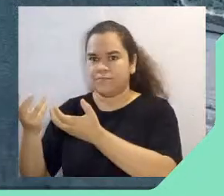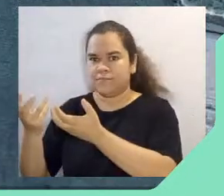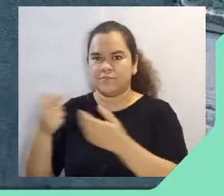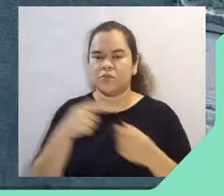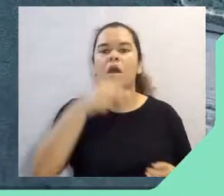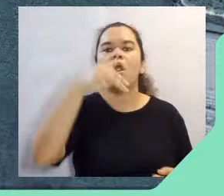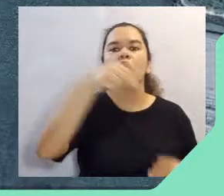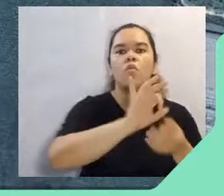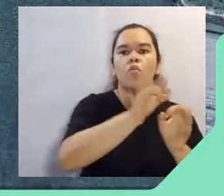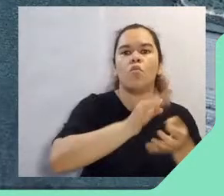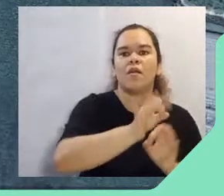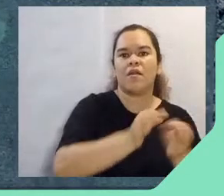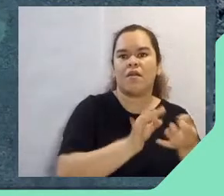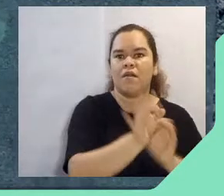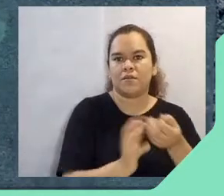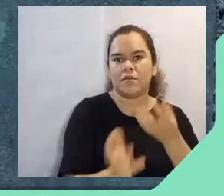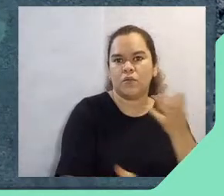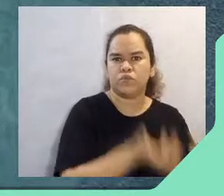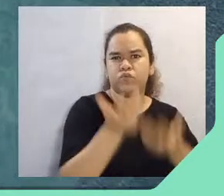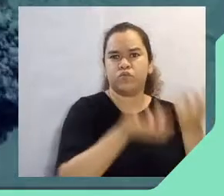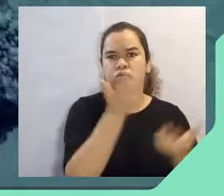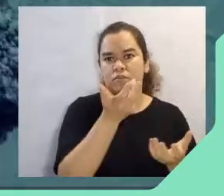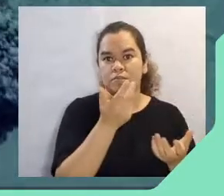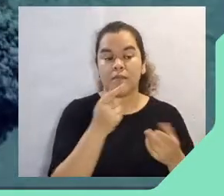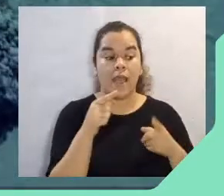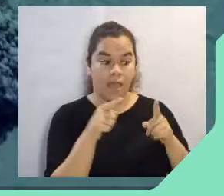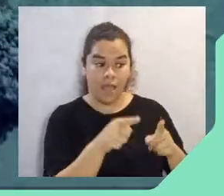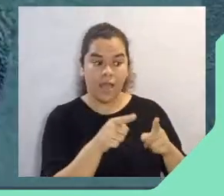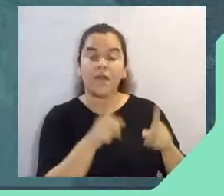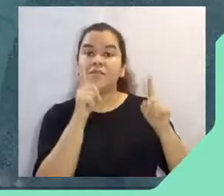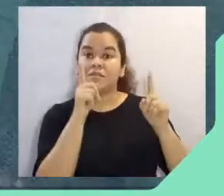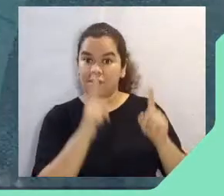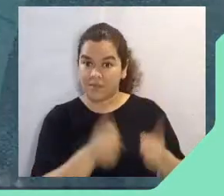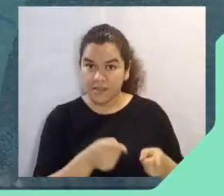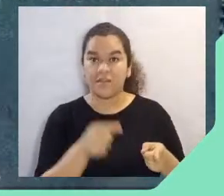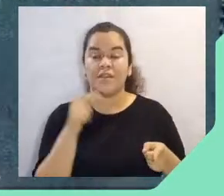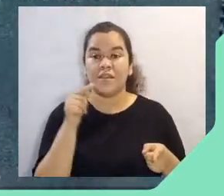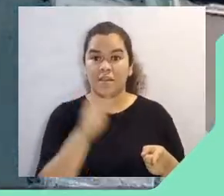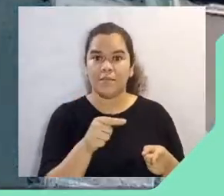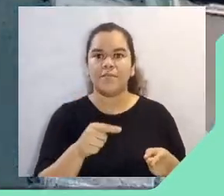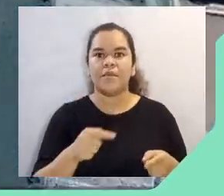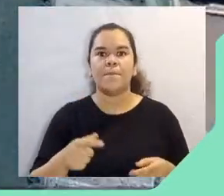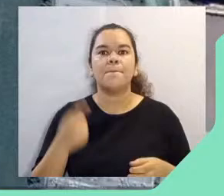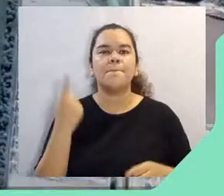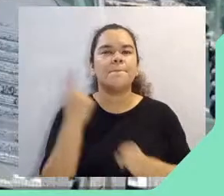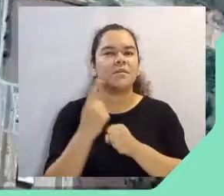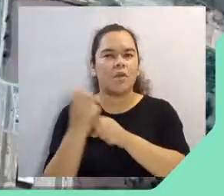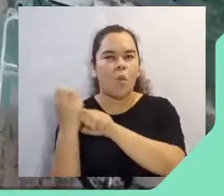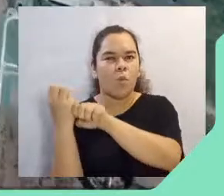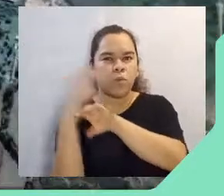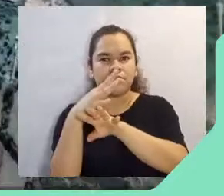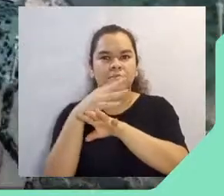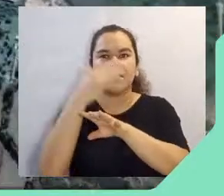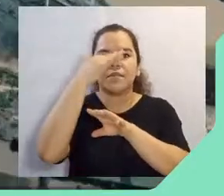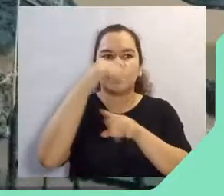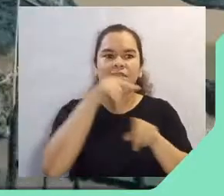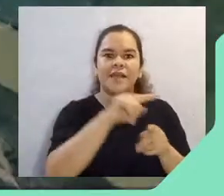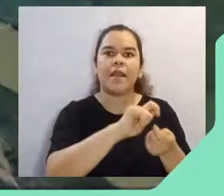acá tenemos asociada la estación transformadora que nuevamente va a adecuar los niveles de tensión de generación a los de